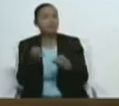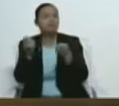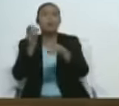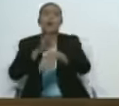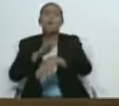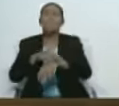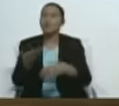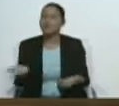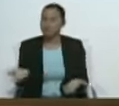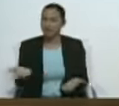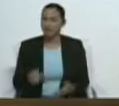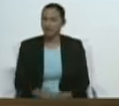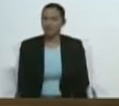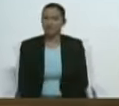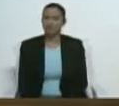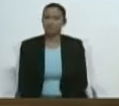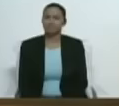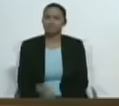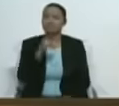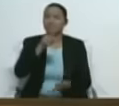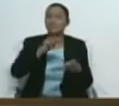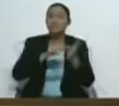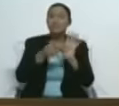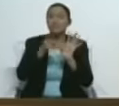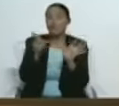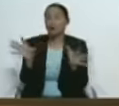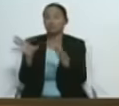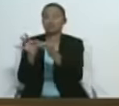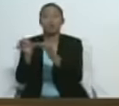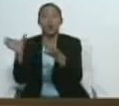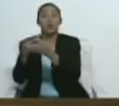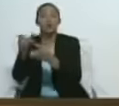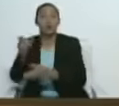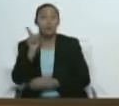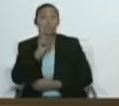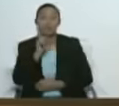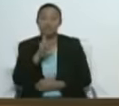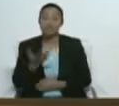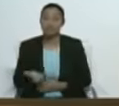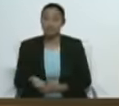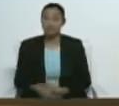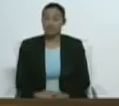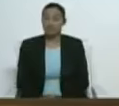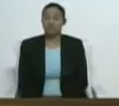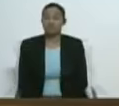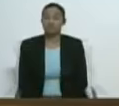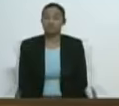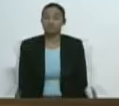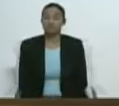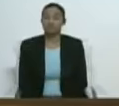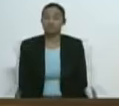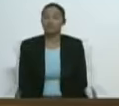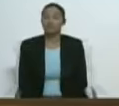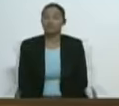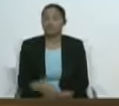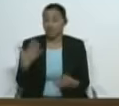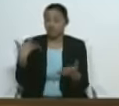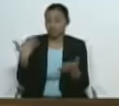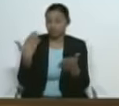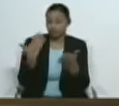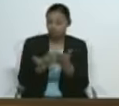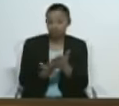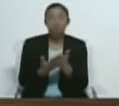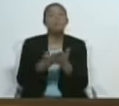de darle cobertura y justificación a todas las acciones que he mencionado desde el golpe de estado contra el presidente